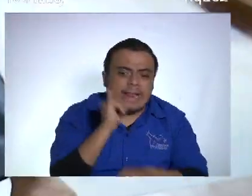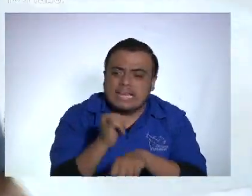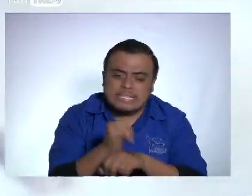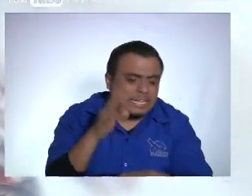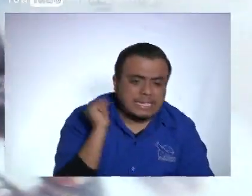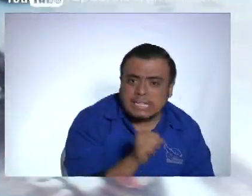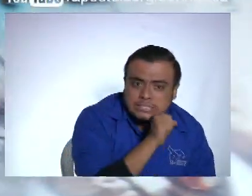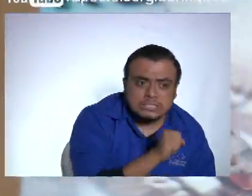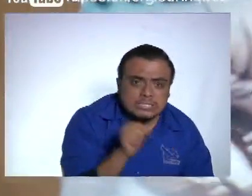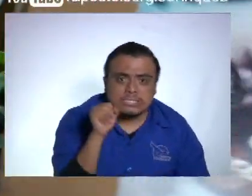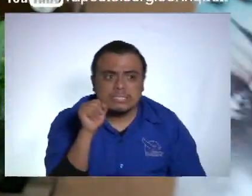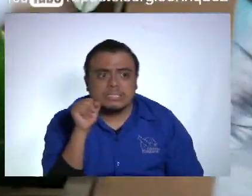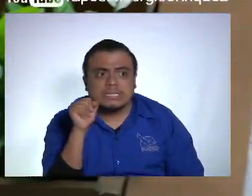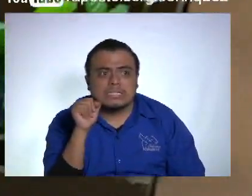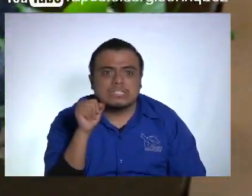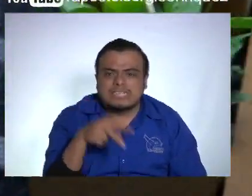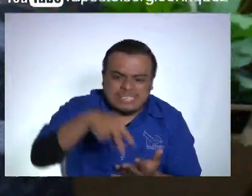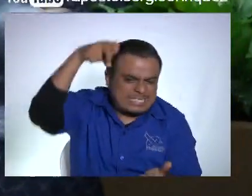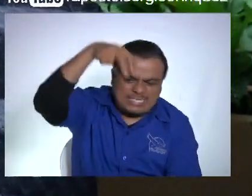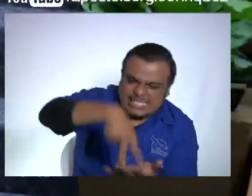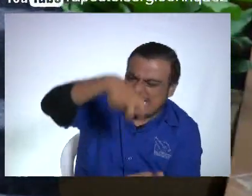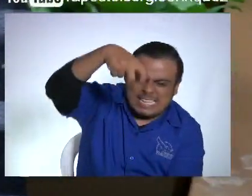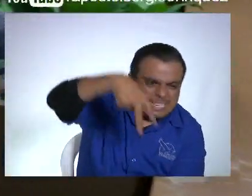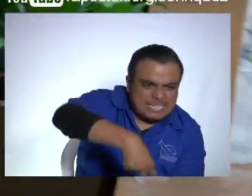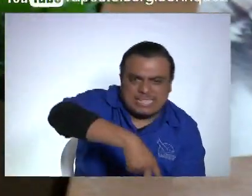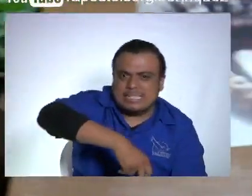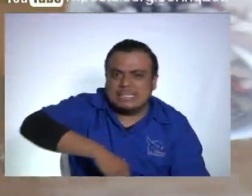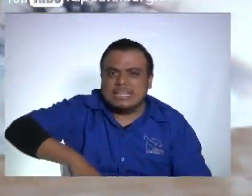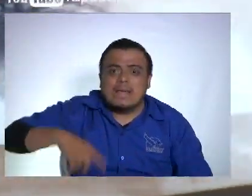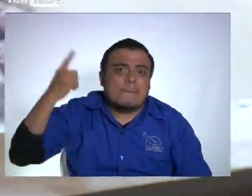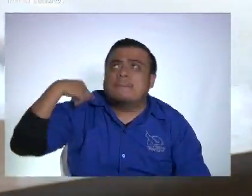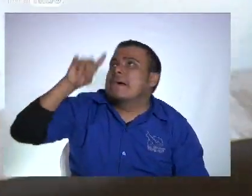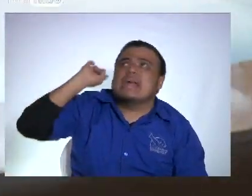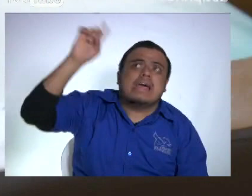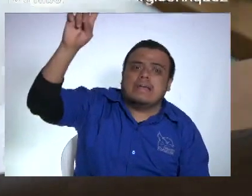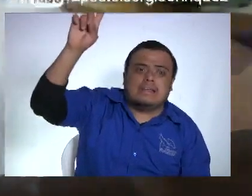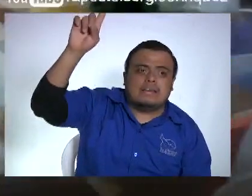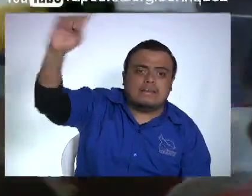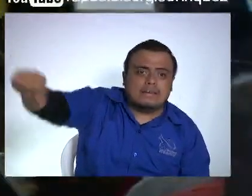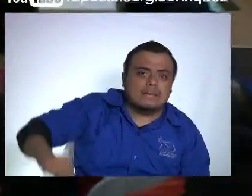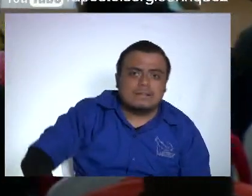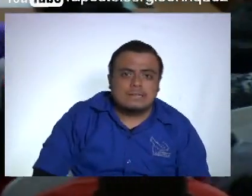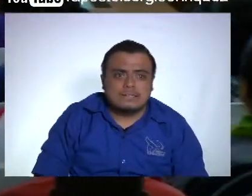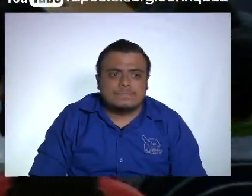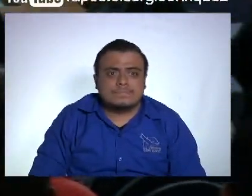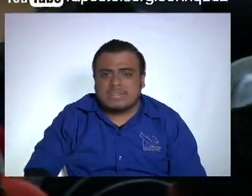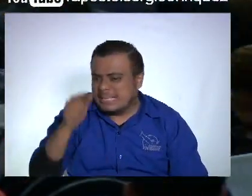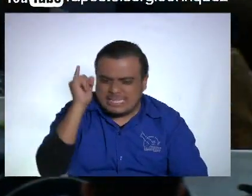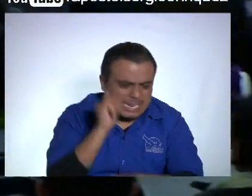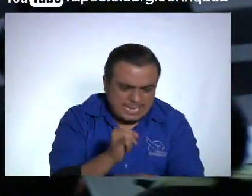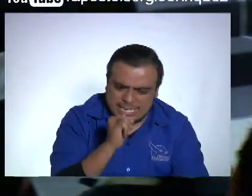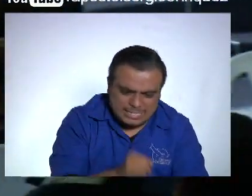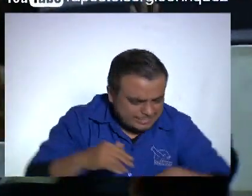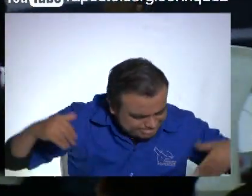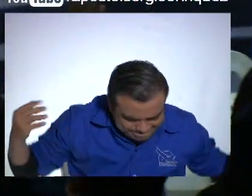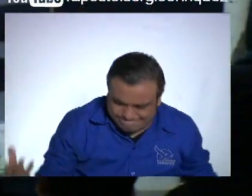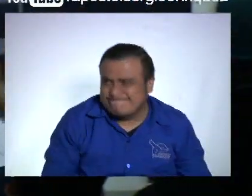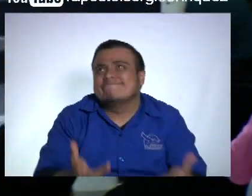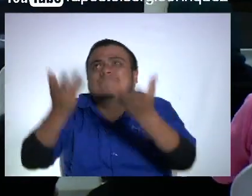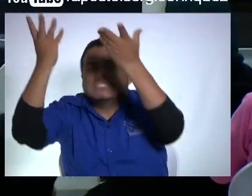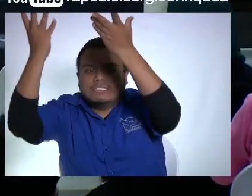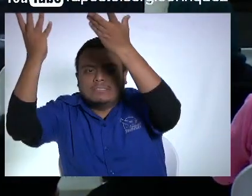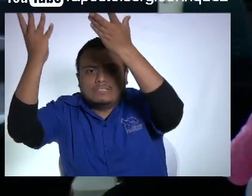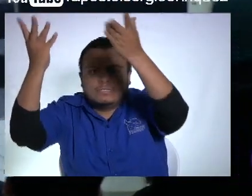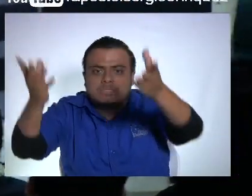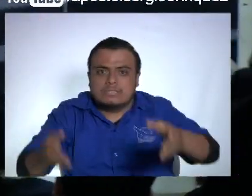cante, que brinque, que salte por el Rey de Reyes. Esa es la iglesia que va a ser arrebatada por el Rey de